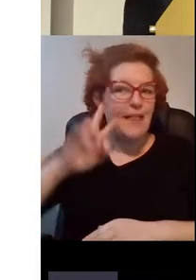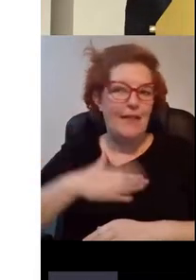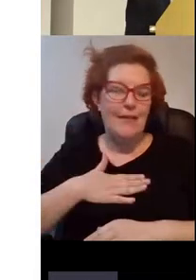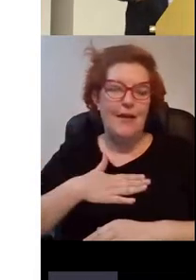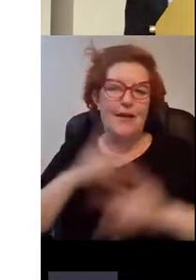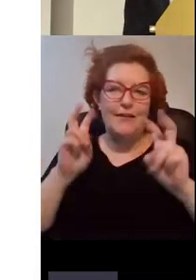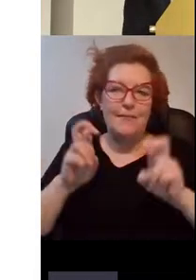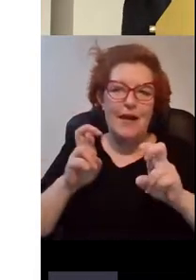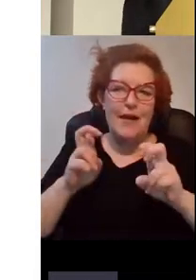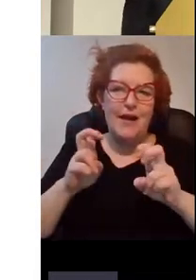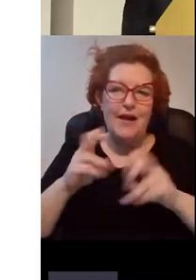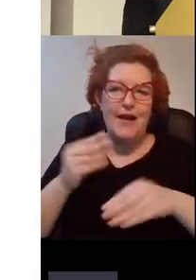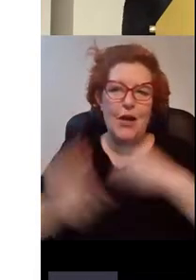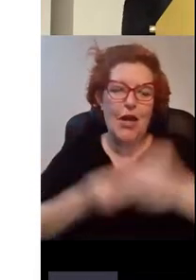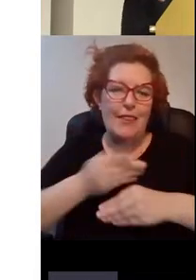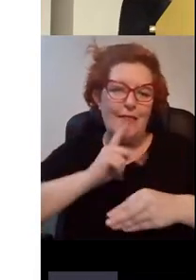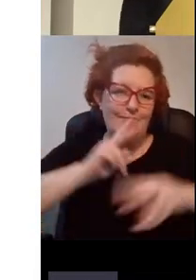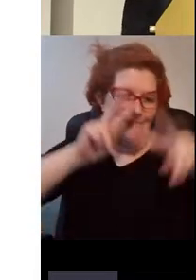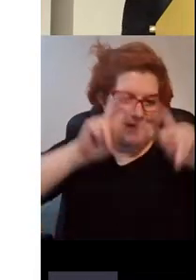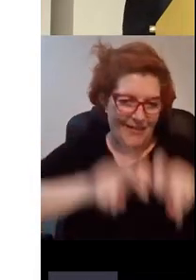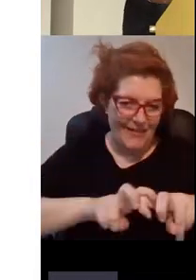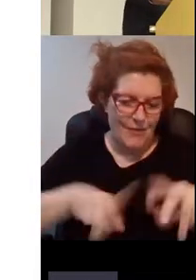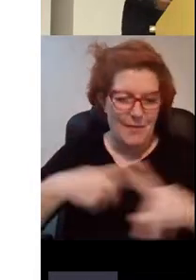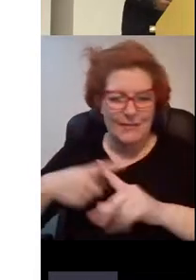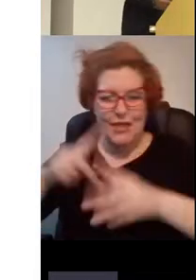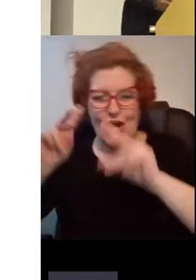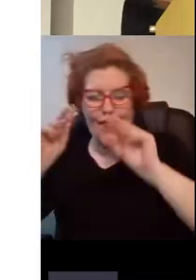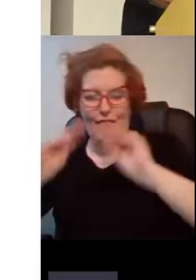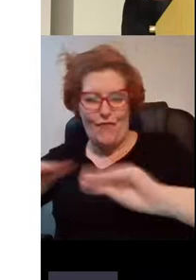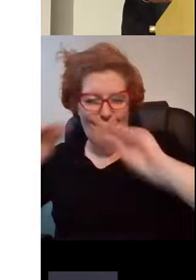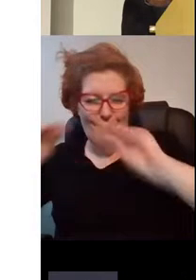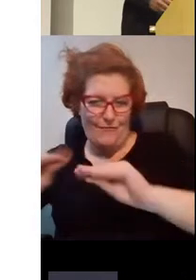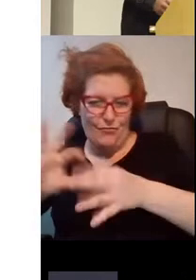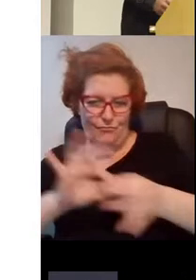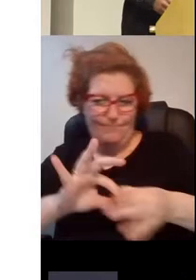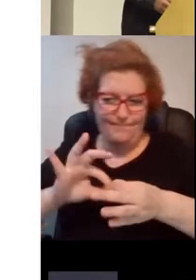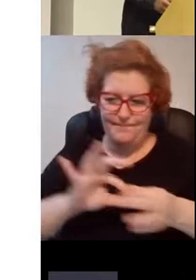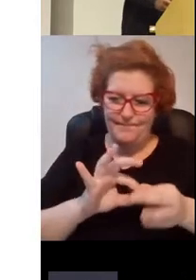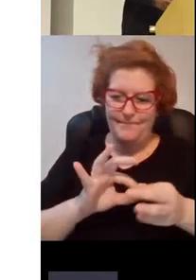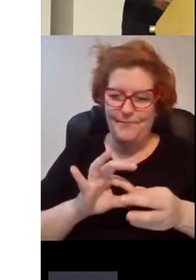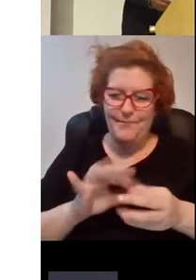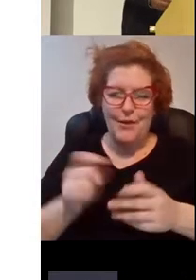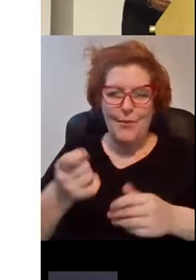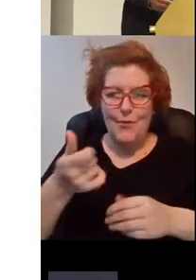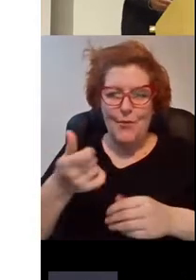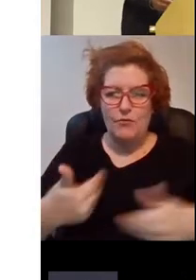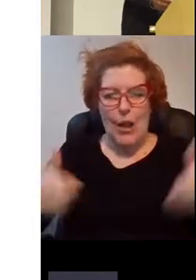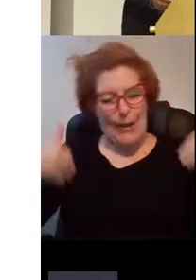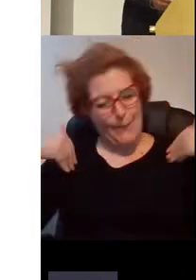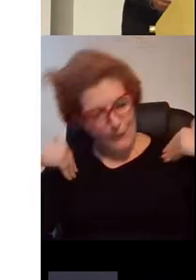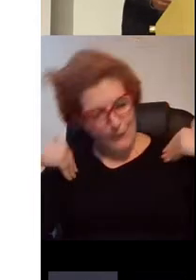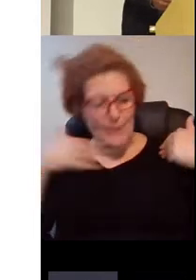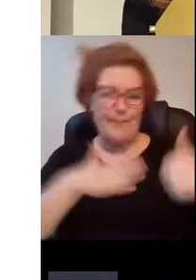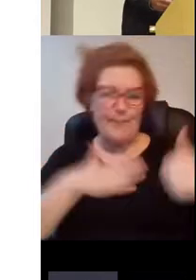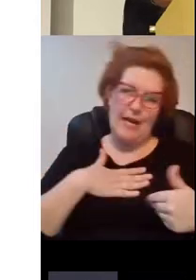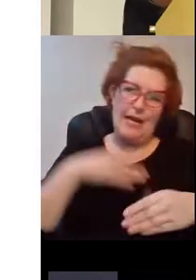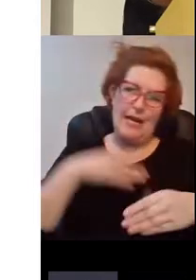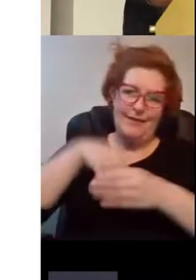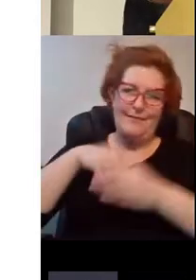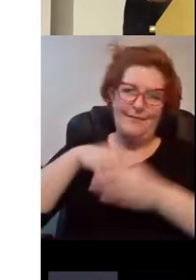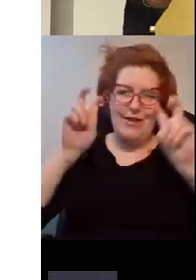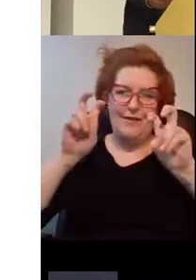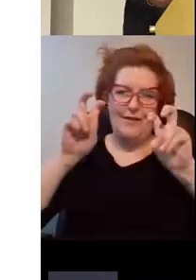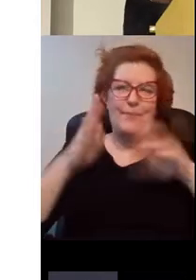el quehacer investigativo y formativo, un poco también una unas responsabilidades que tengo en términos de formación